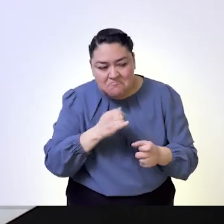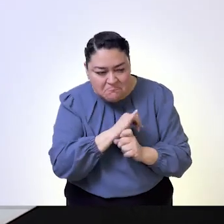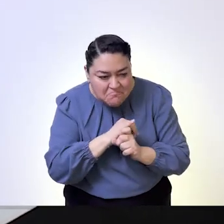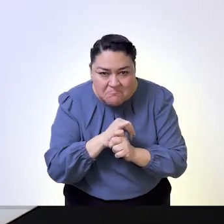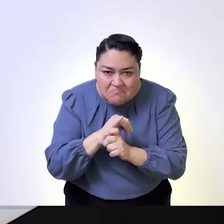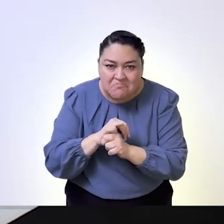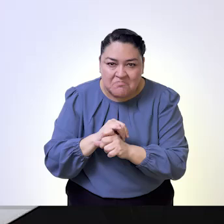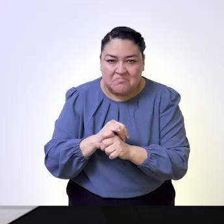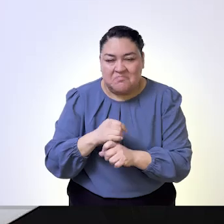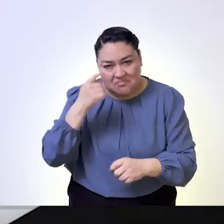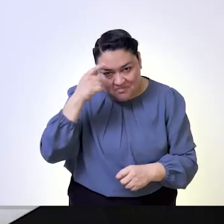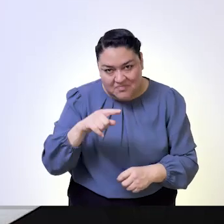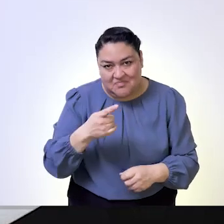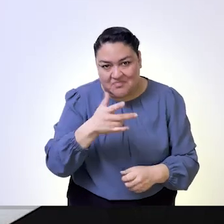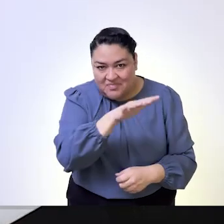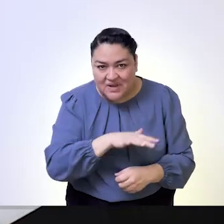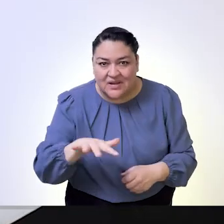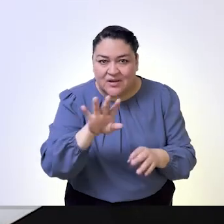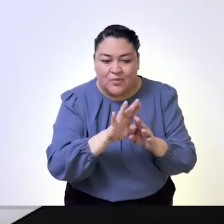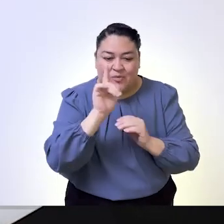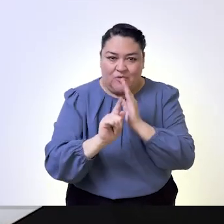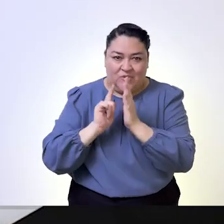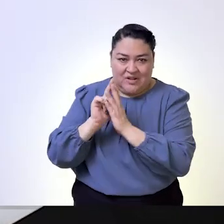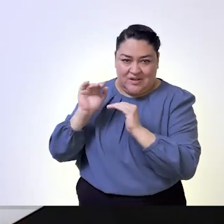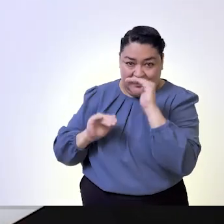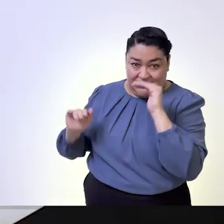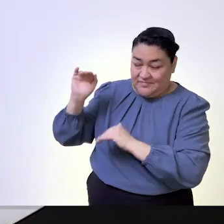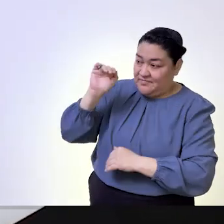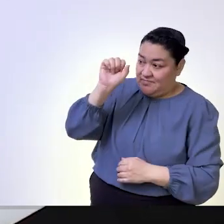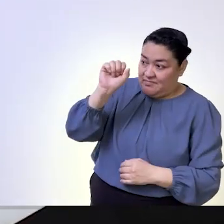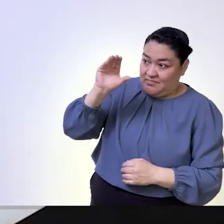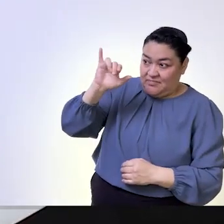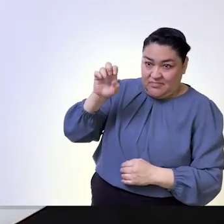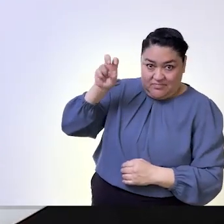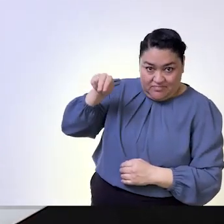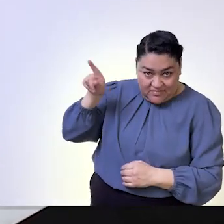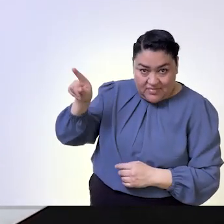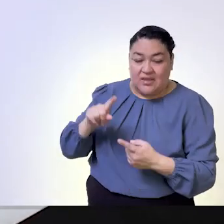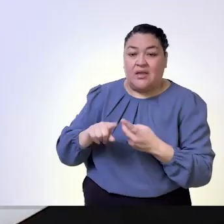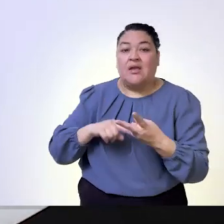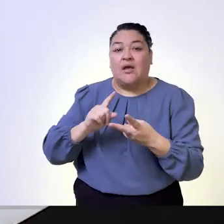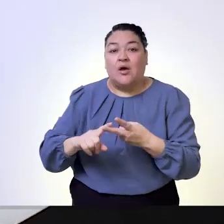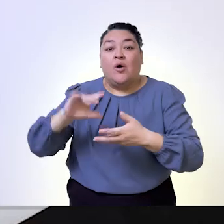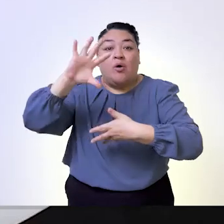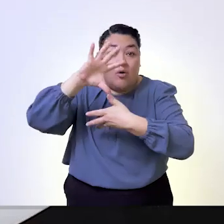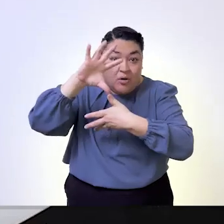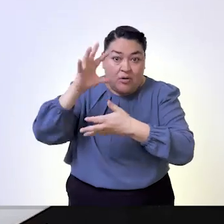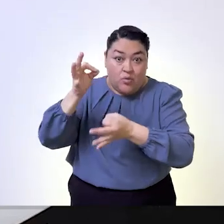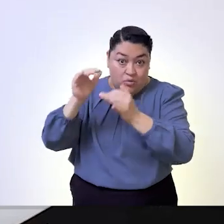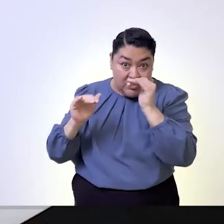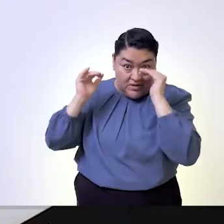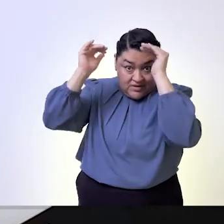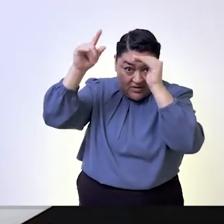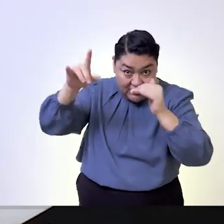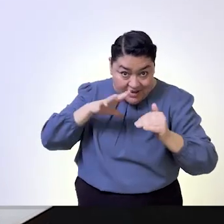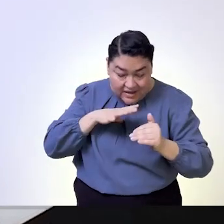nos hemos allegado, como justo los criterios de la Corte, tanto interamericana como la Corte mexicana, pues